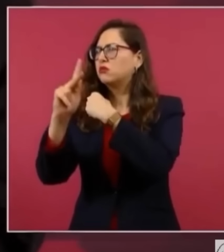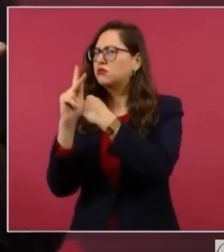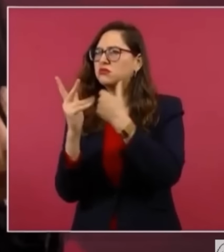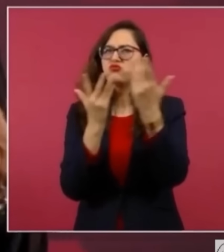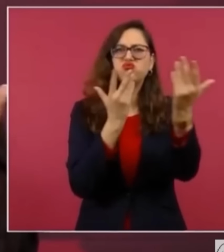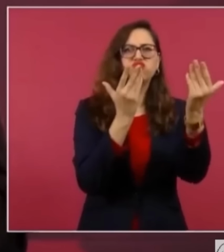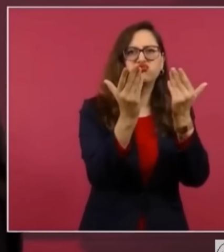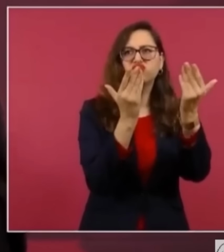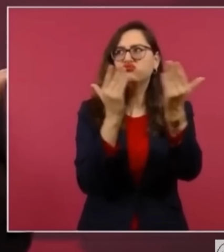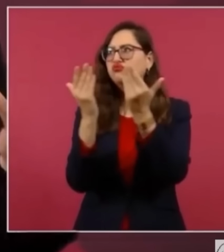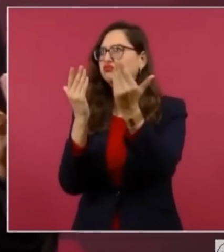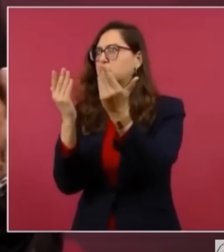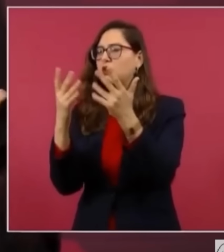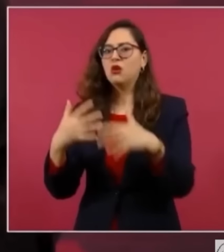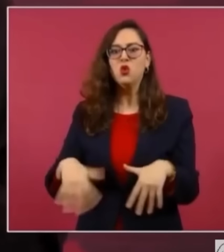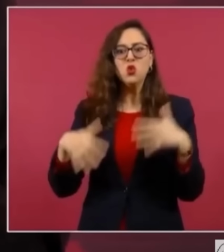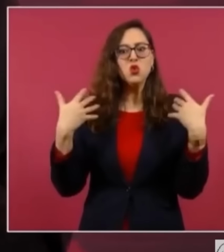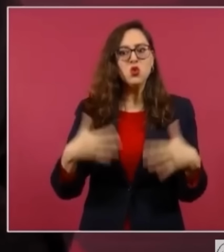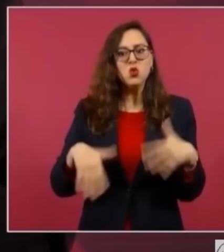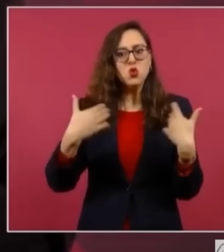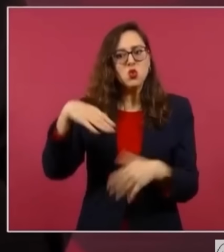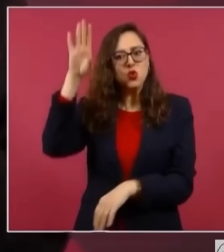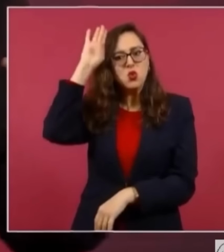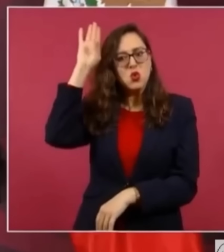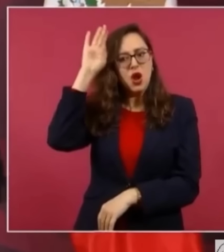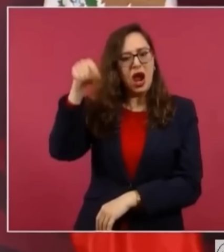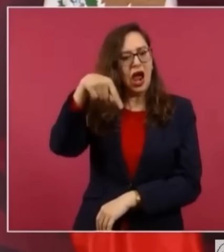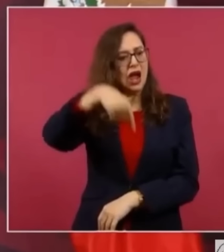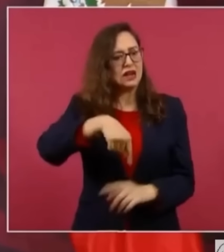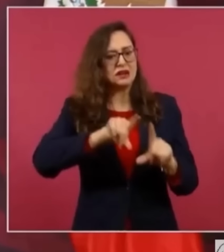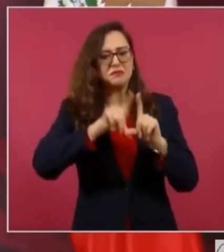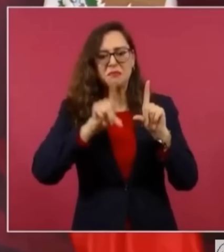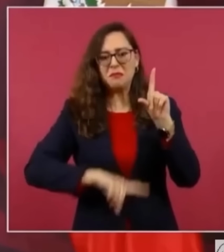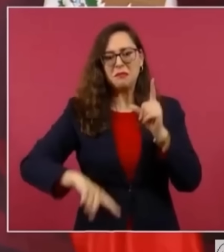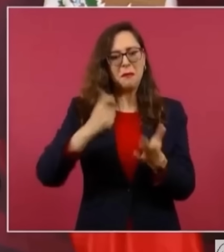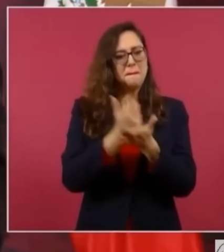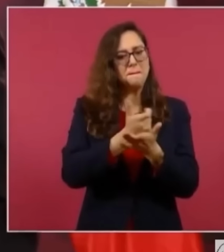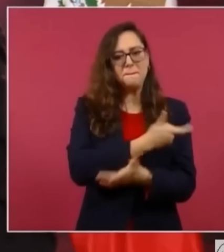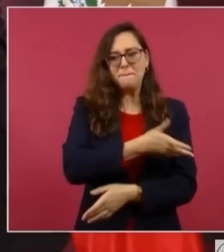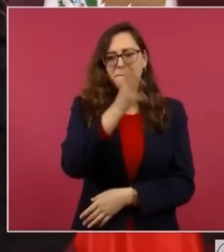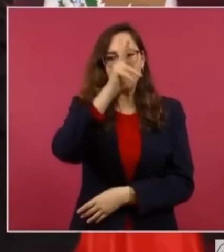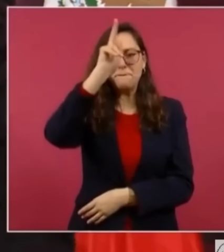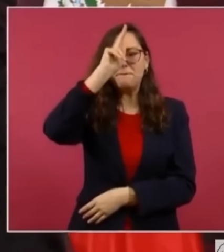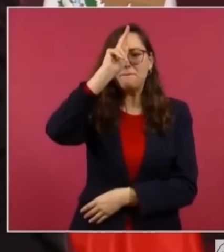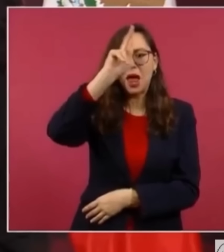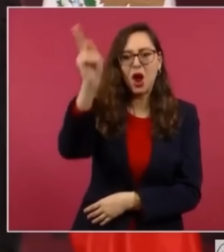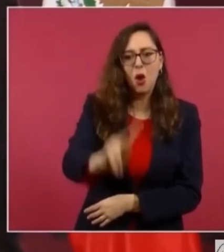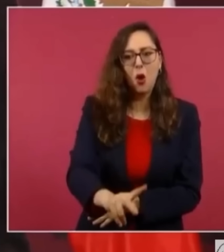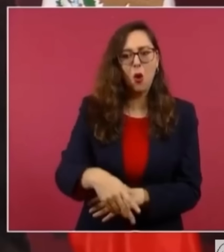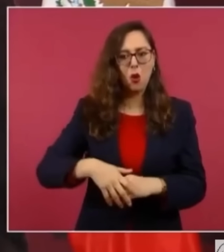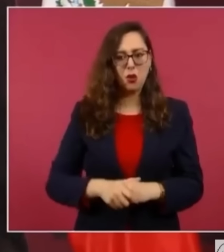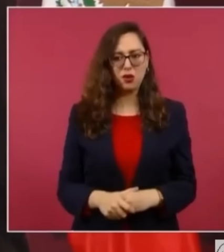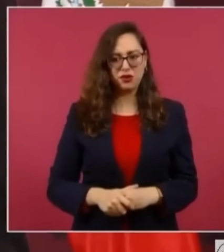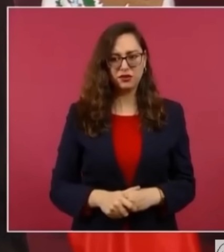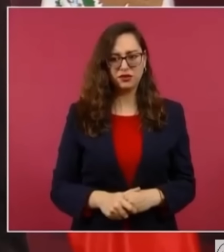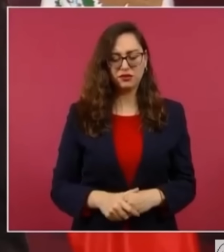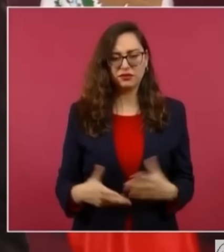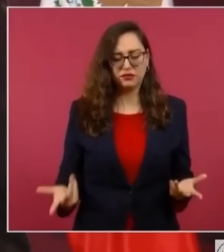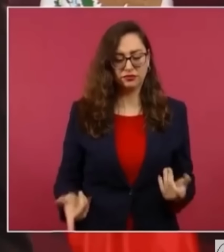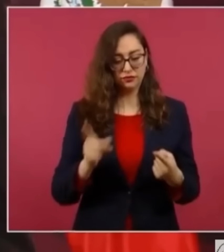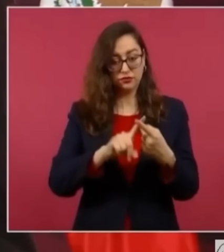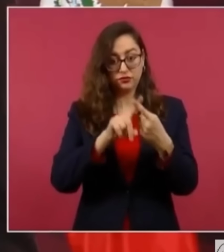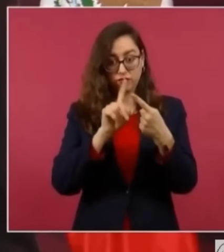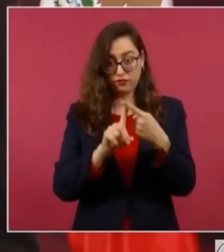en el mundo, en México. Son carísimas. Que en vez de tener 500